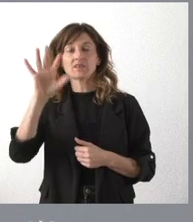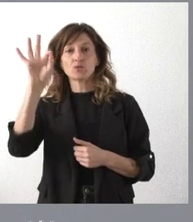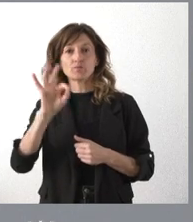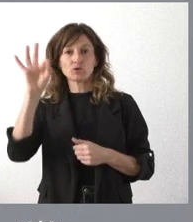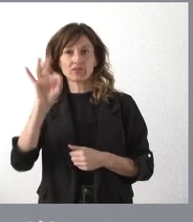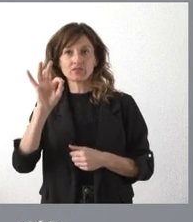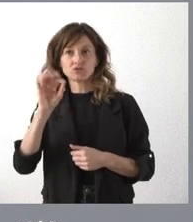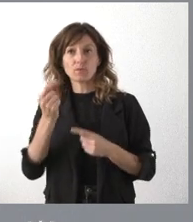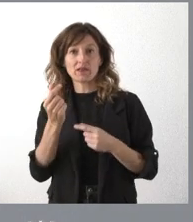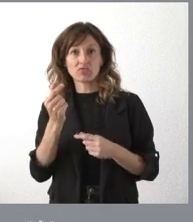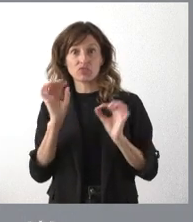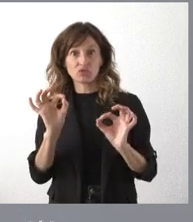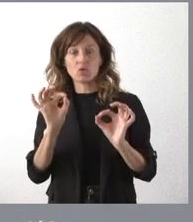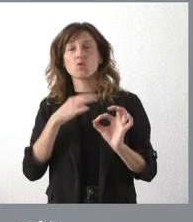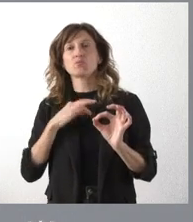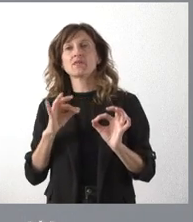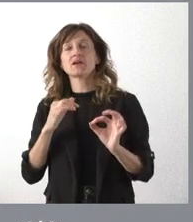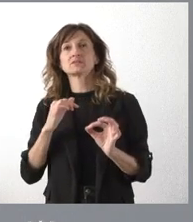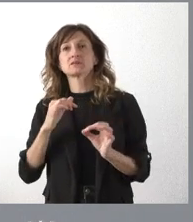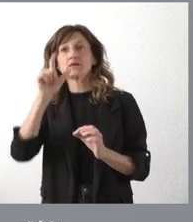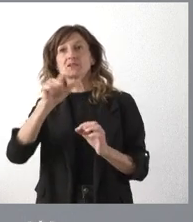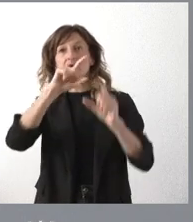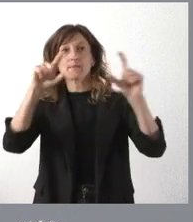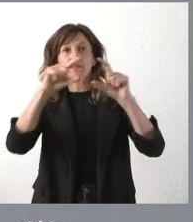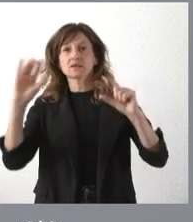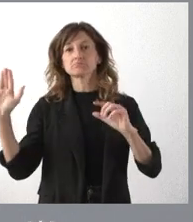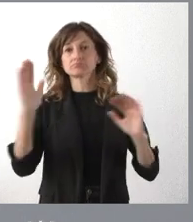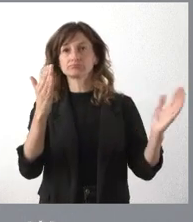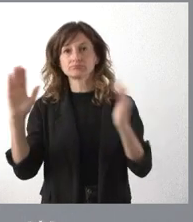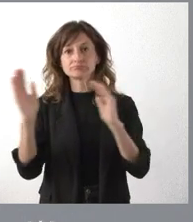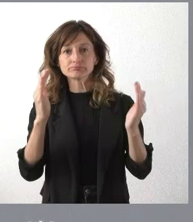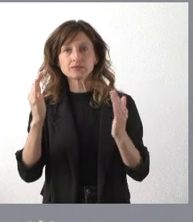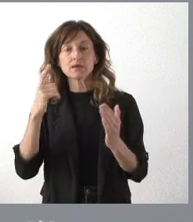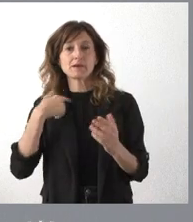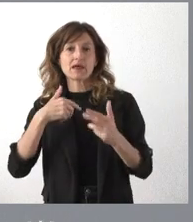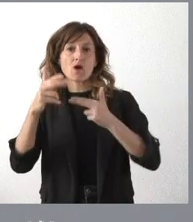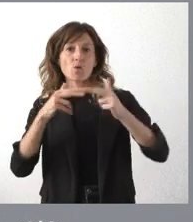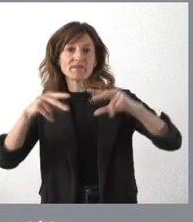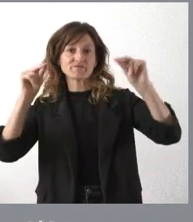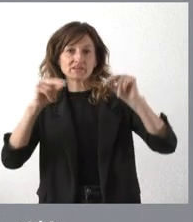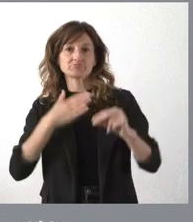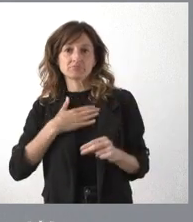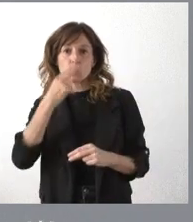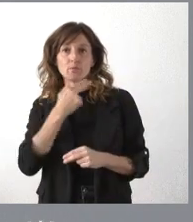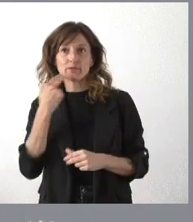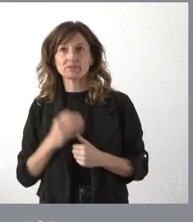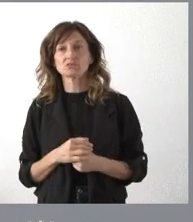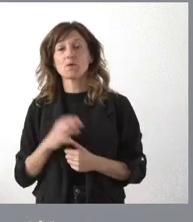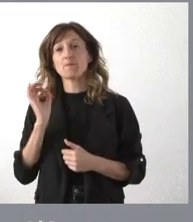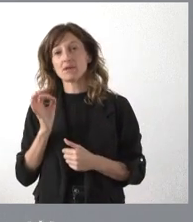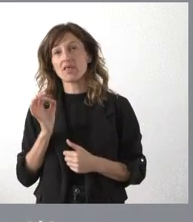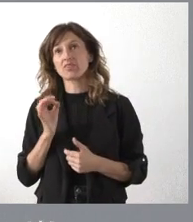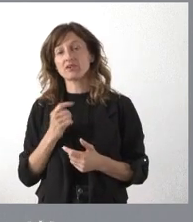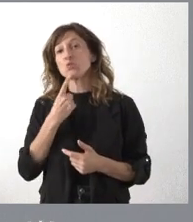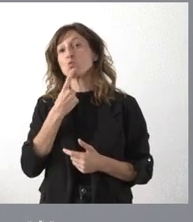licitación puedan presentarse posibles dictadores empresas contratistas y pueda concluirse a la hora Ese es nuestro compromiso Es verdad que nos va a